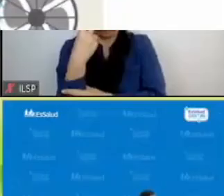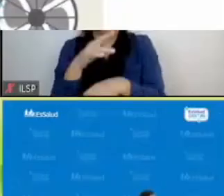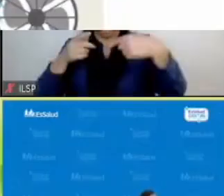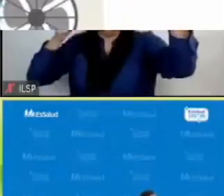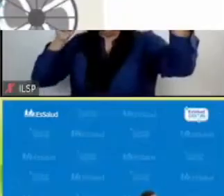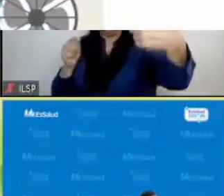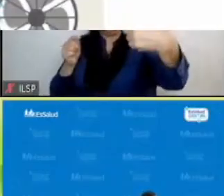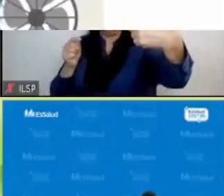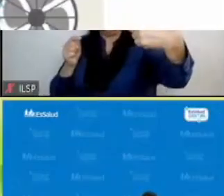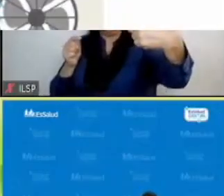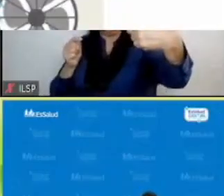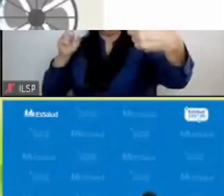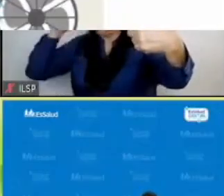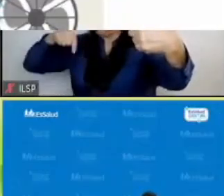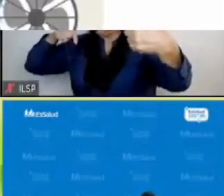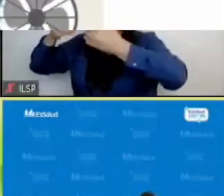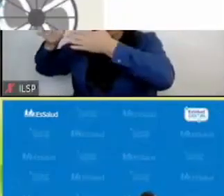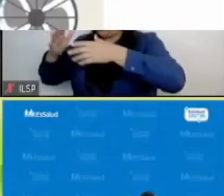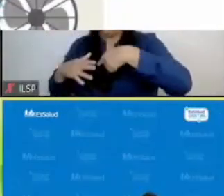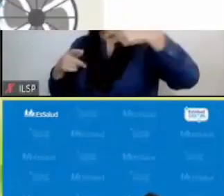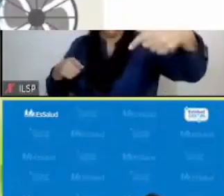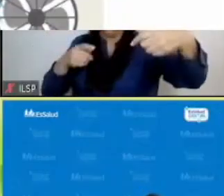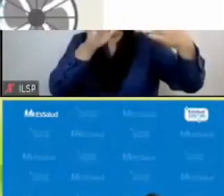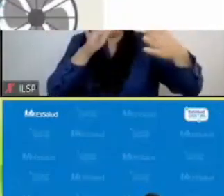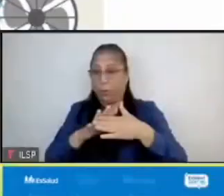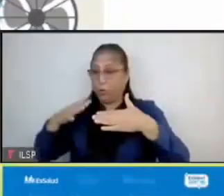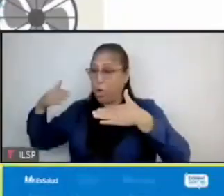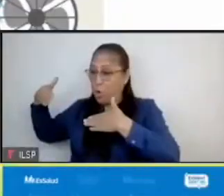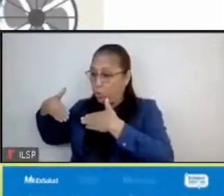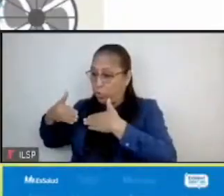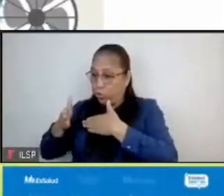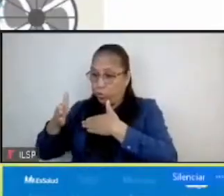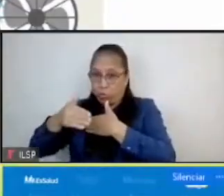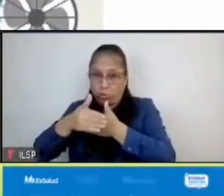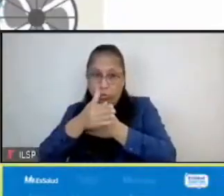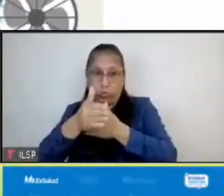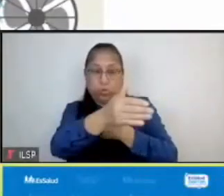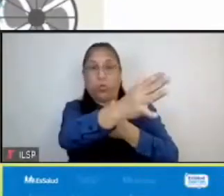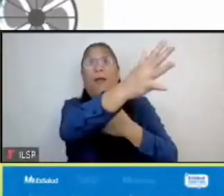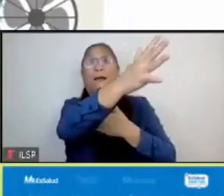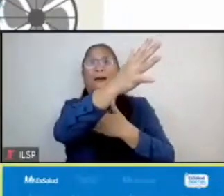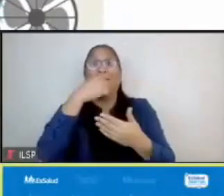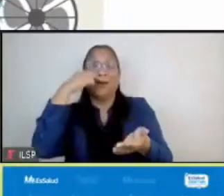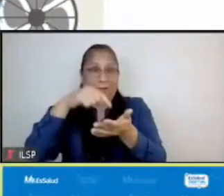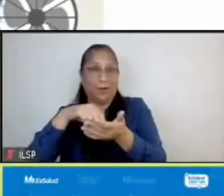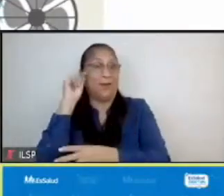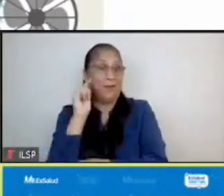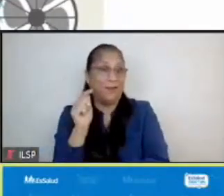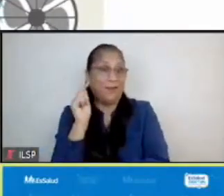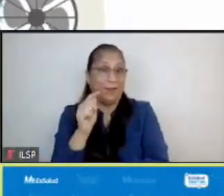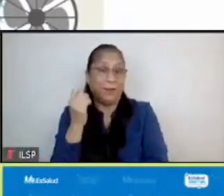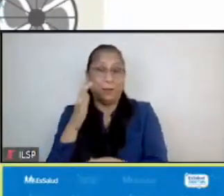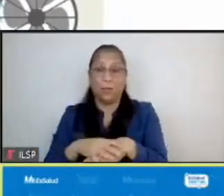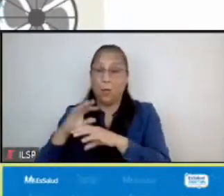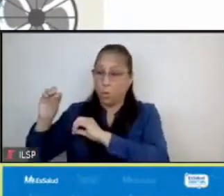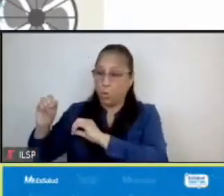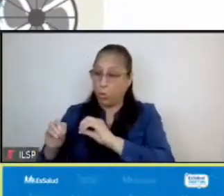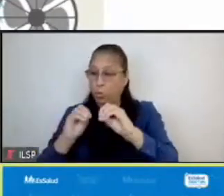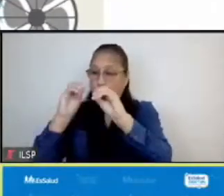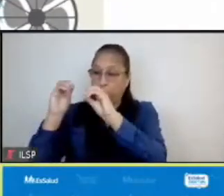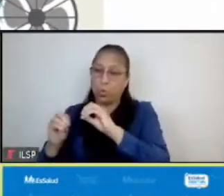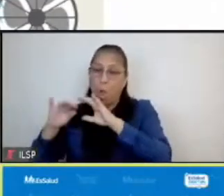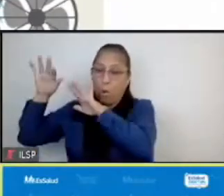otra. Entonces, va a entrar el aire por un lado y va a tener un pasadizo por el cual circular y salir. Entonces, en ese movimiento, el